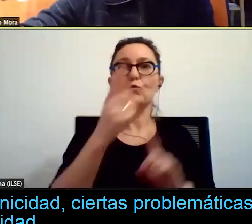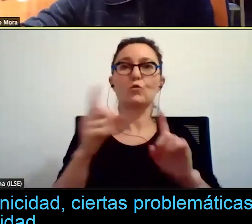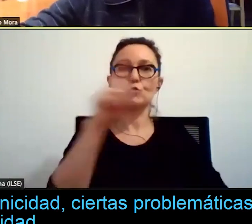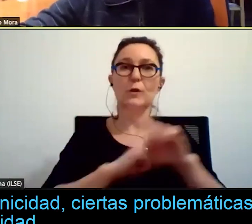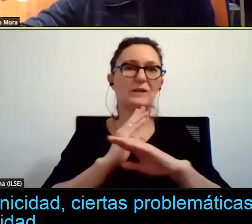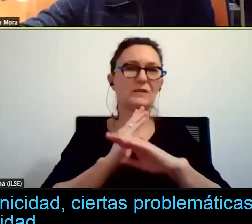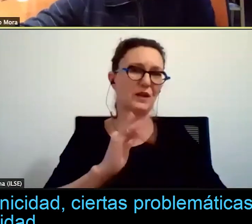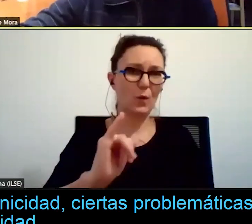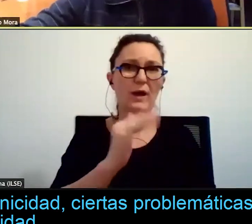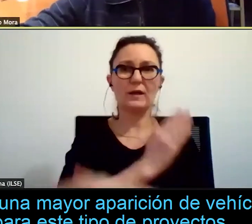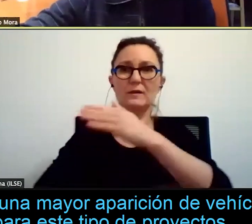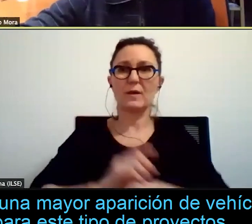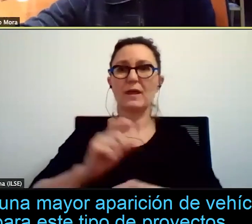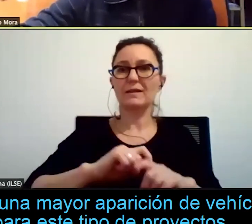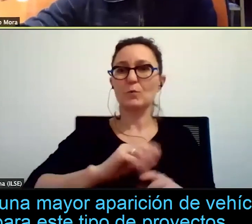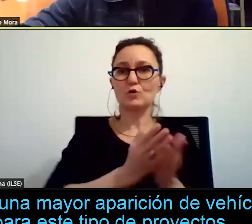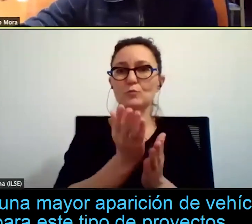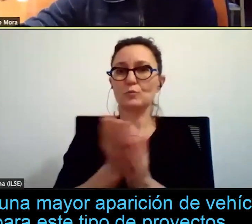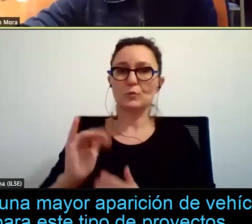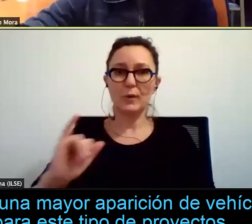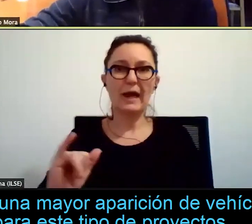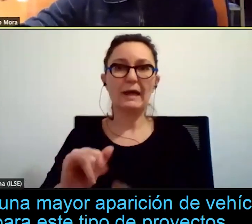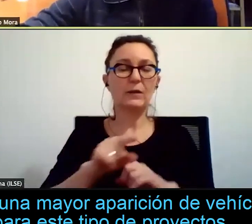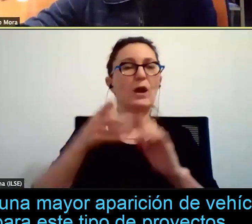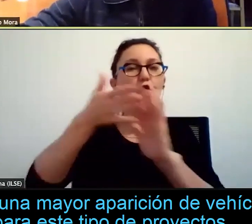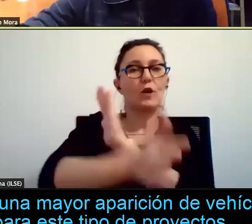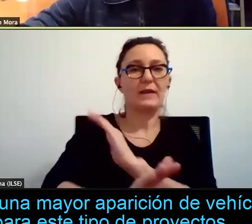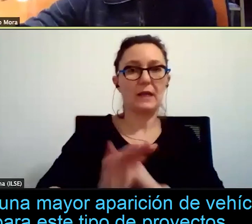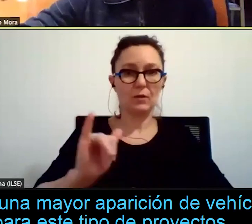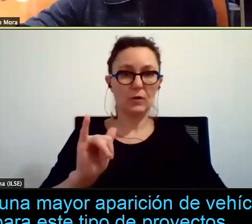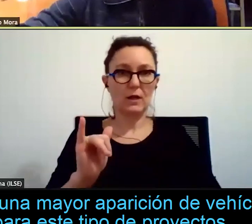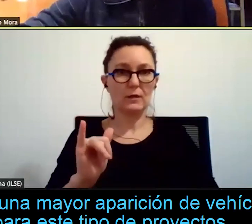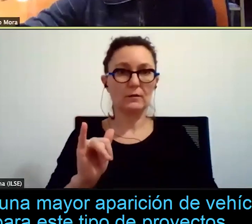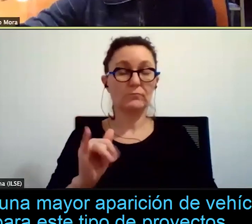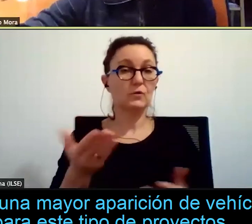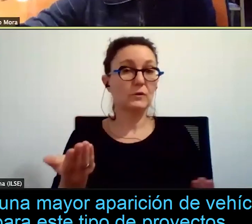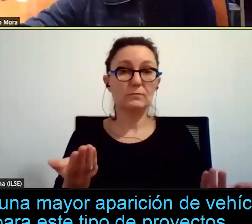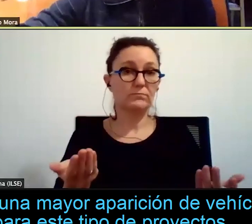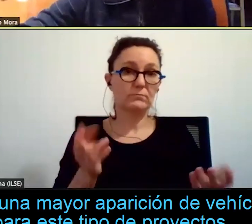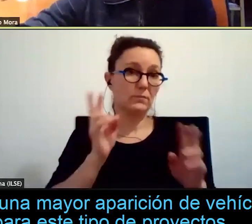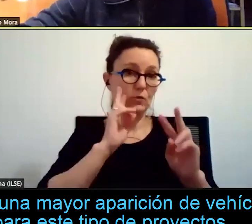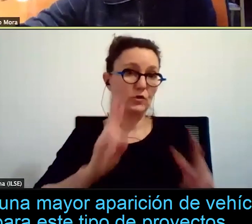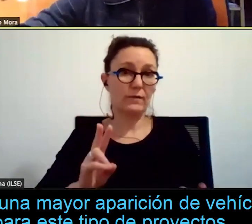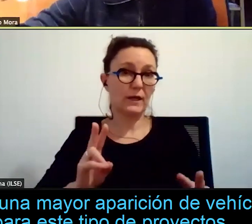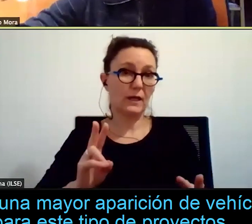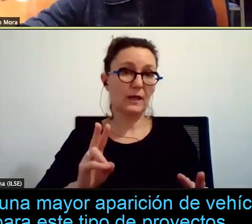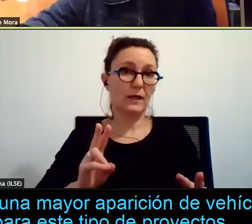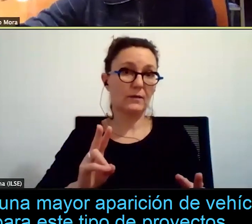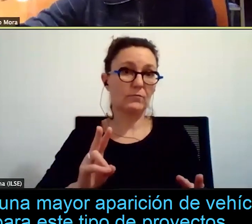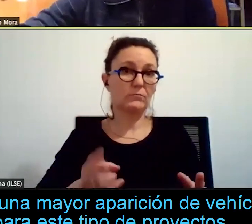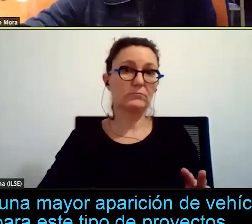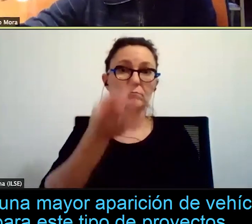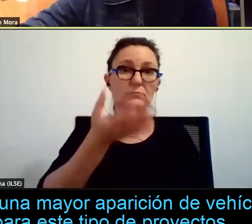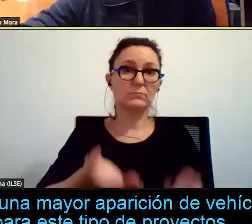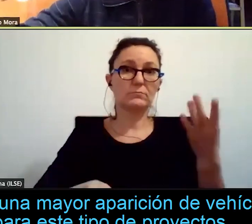tendrán discapacidad, con lo cual eso sí o sí vamos a ver una mayor aparición